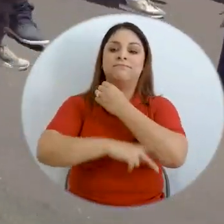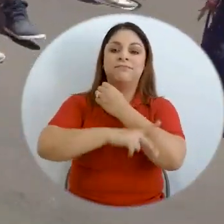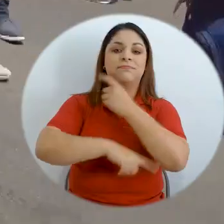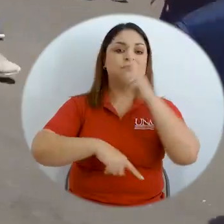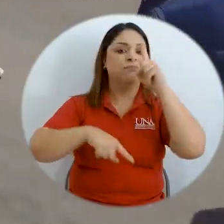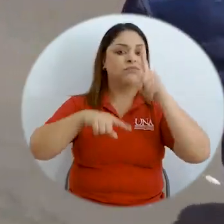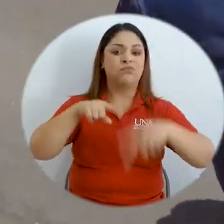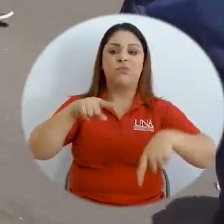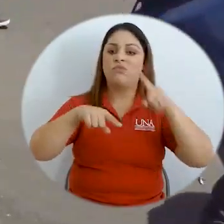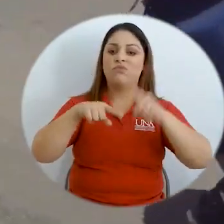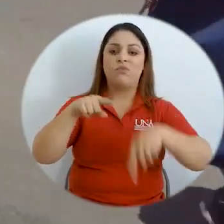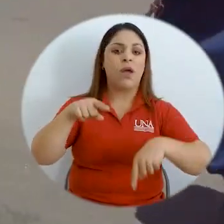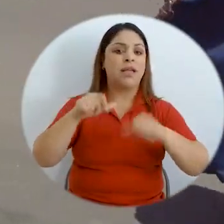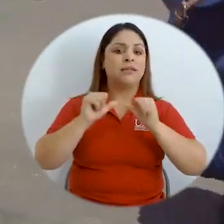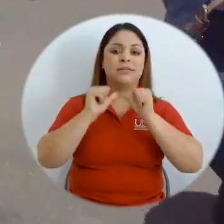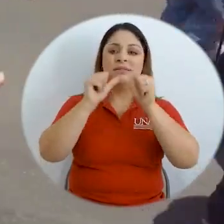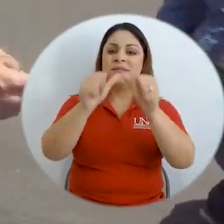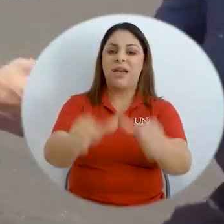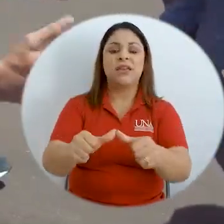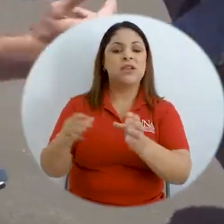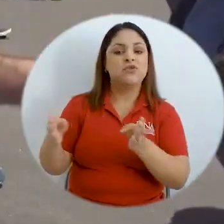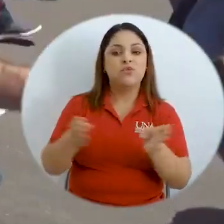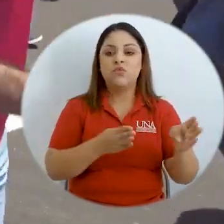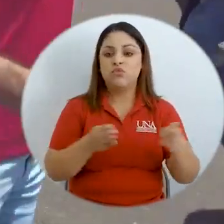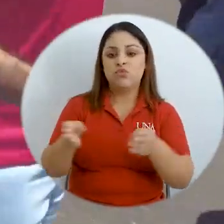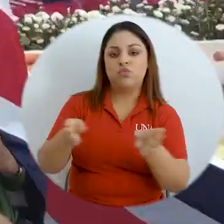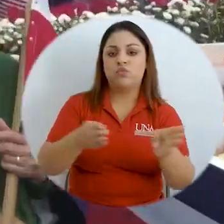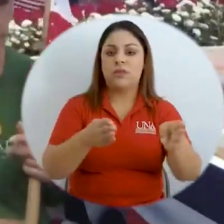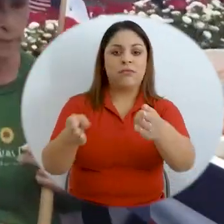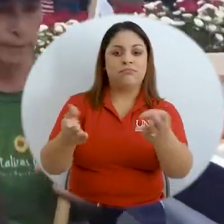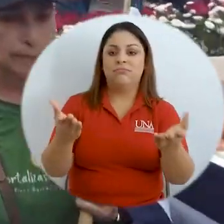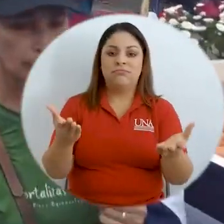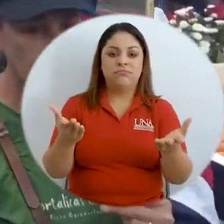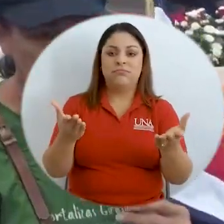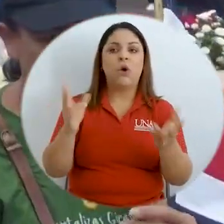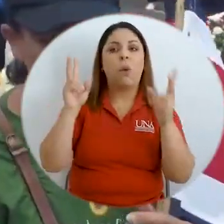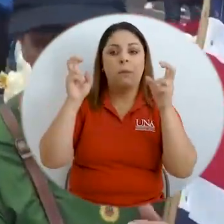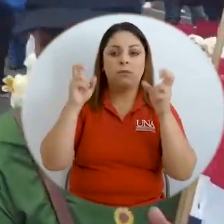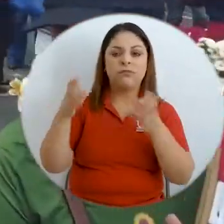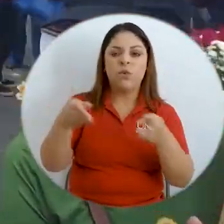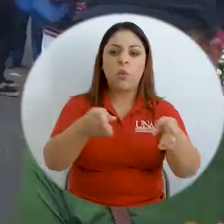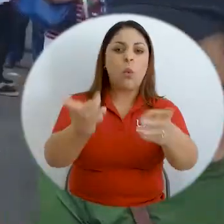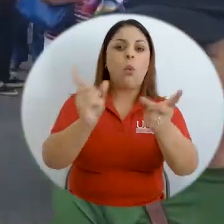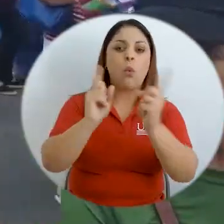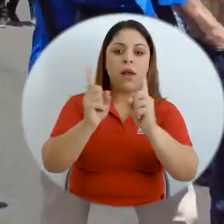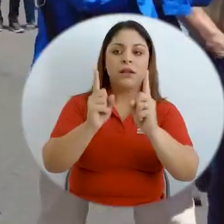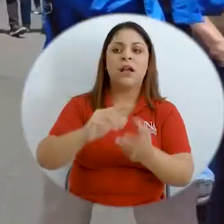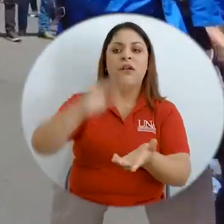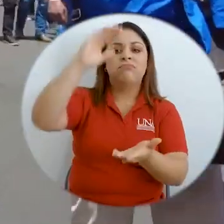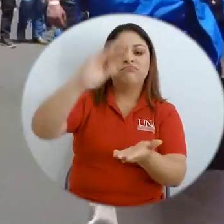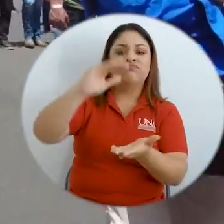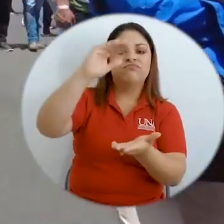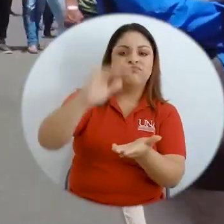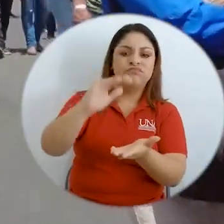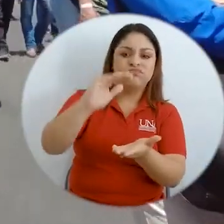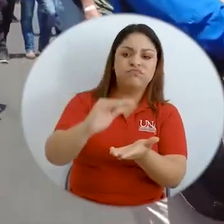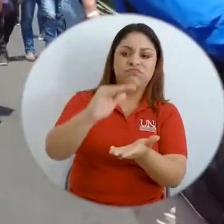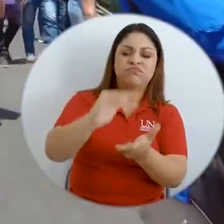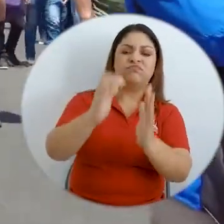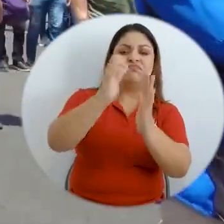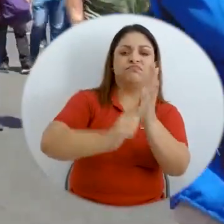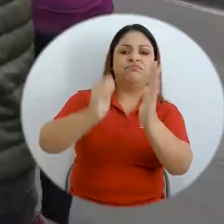país no puede seguir la ruta de poca inversión, de recorte de inversión, de